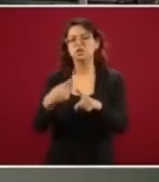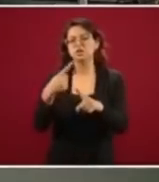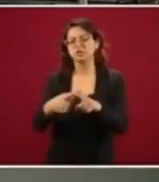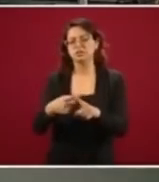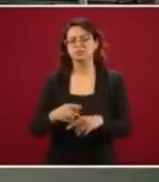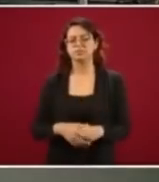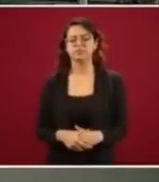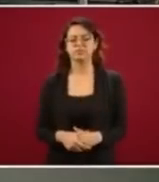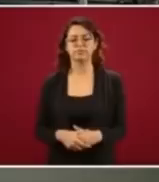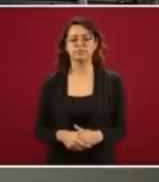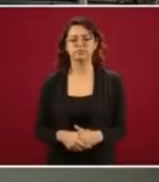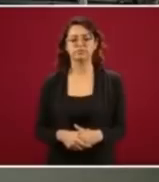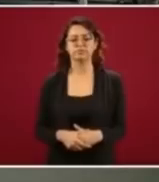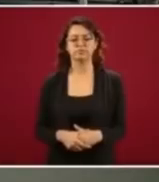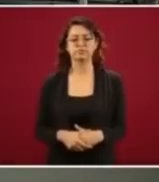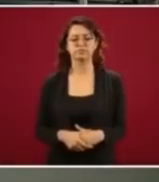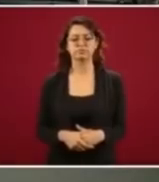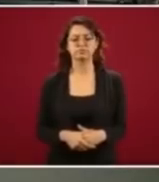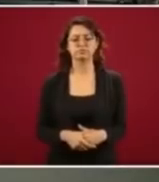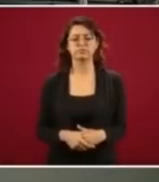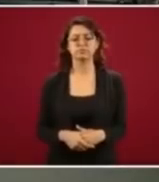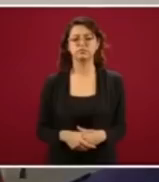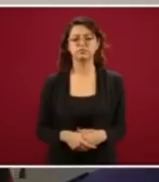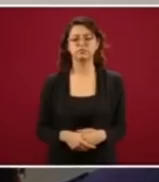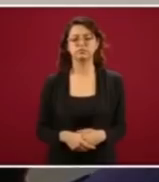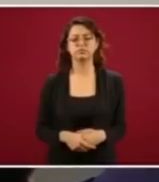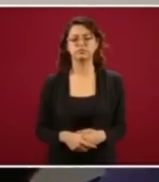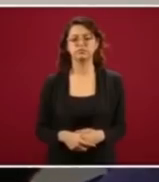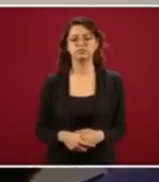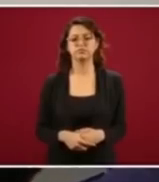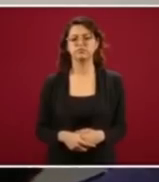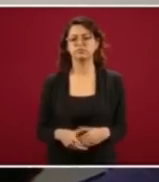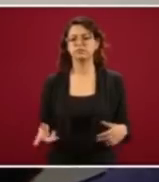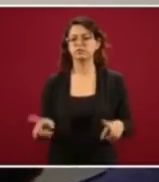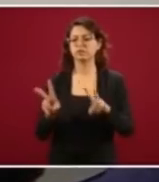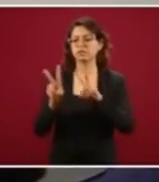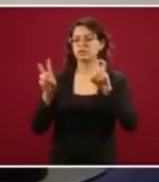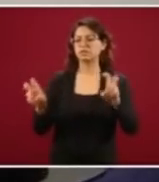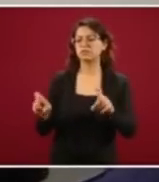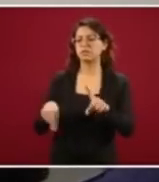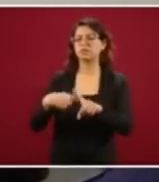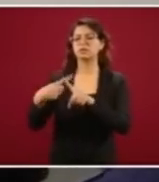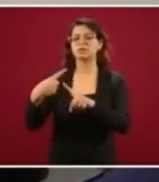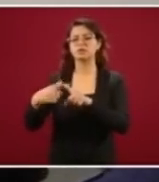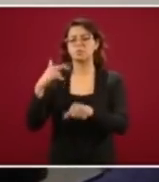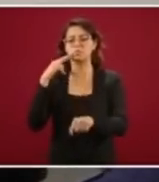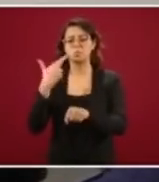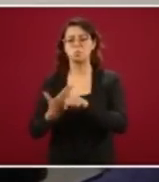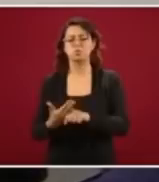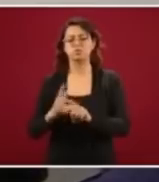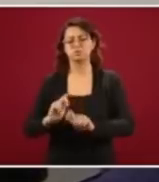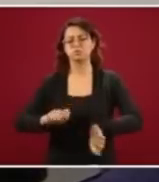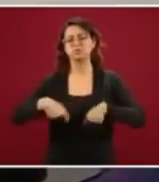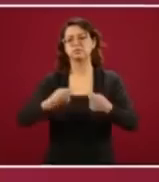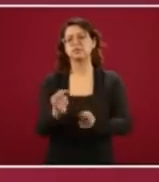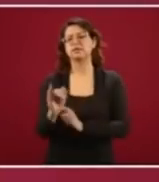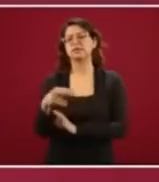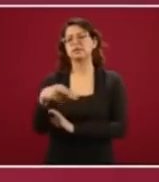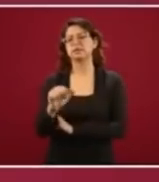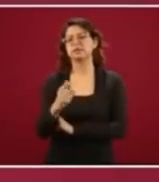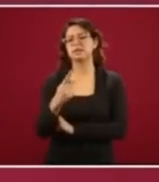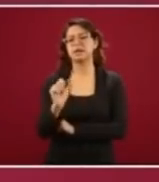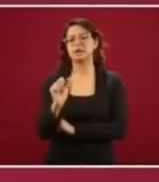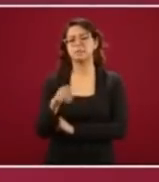lleva este asunto es el INAPAM. Ellos llevan este